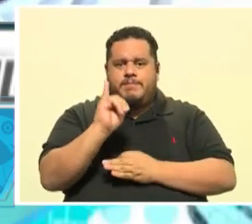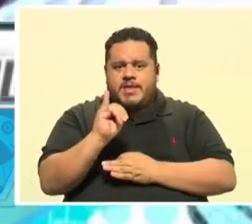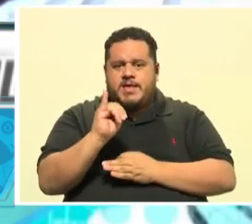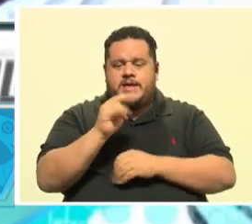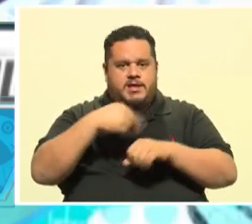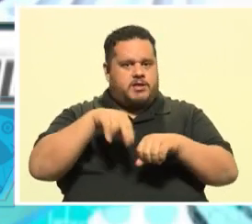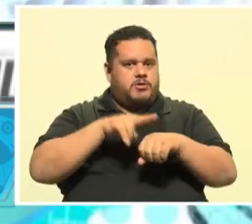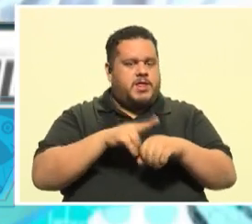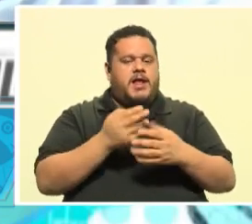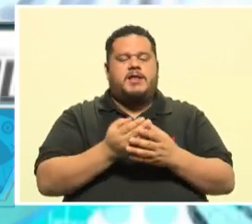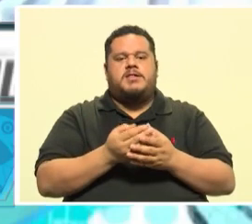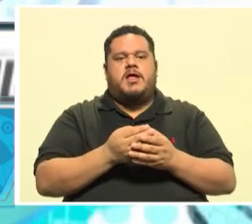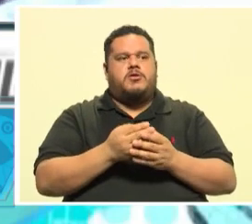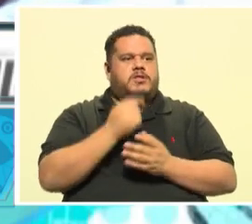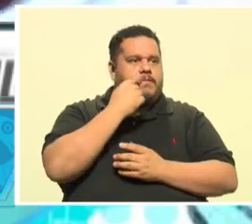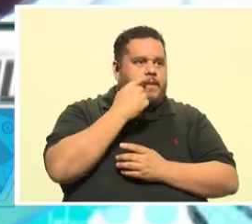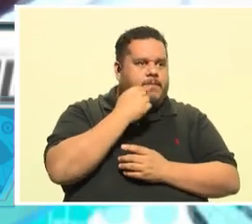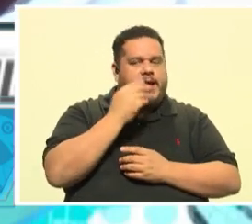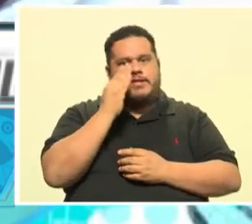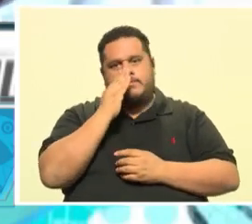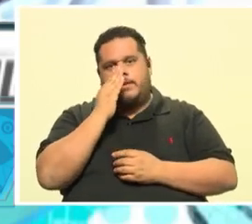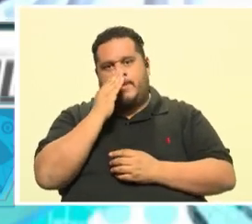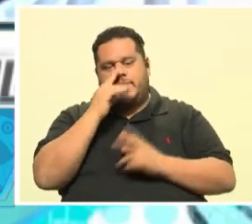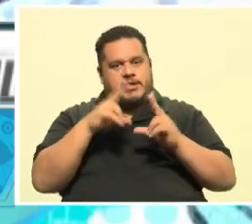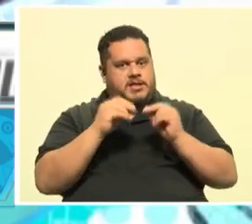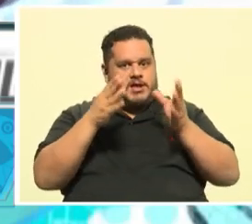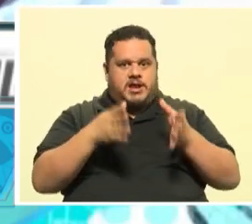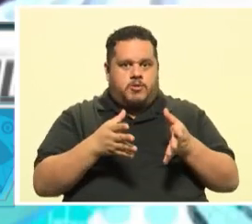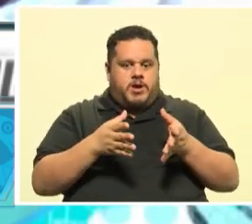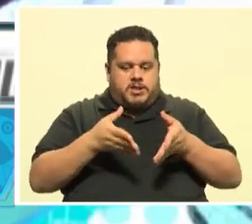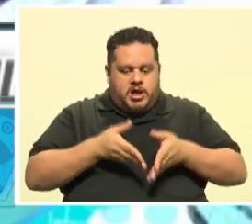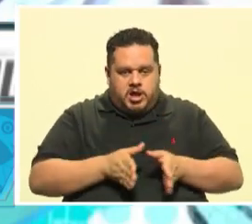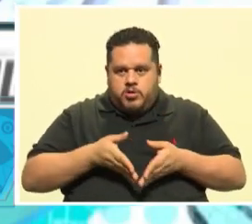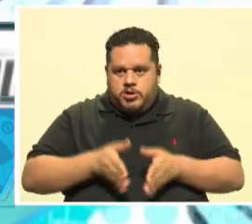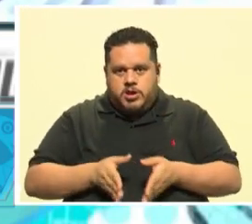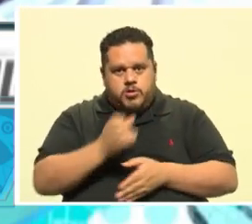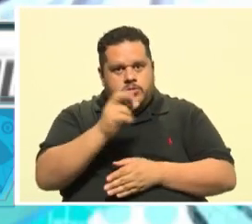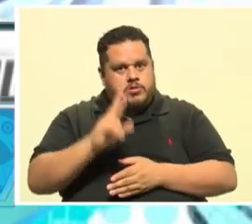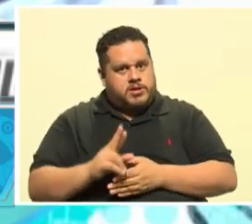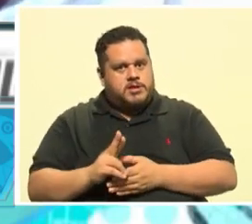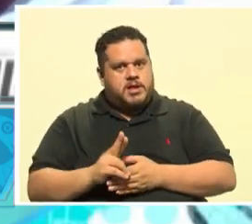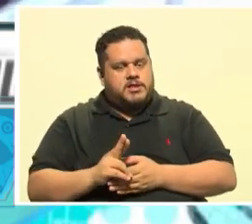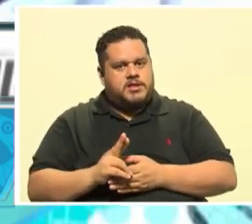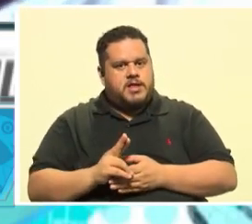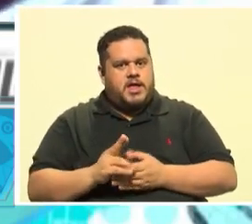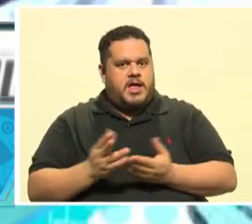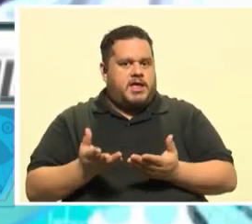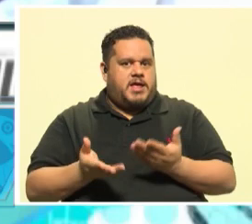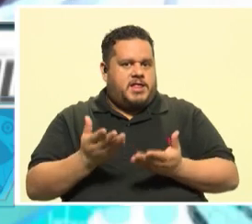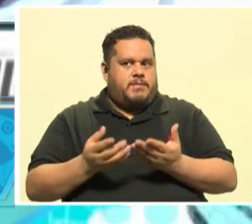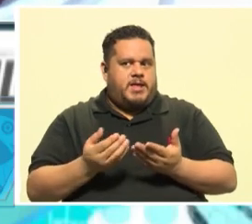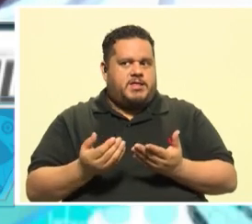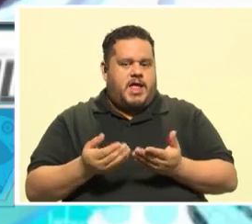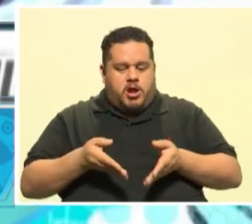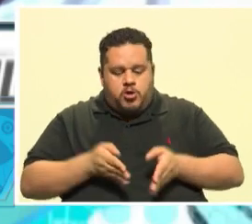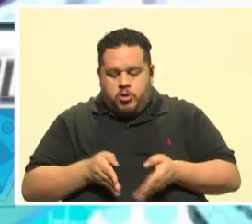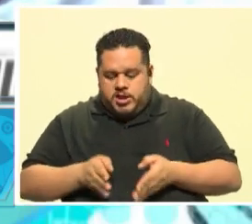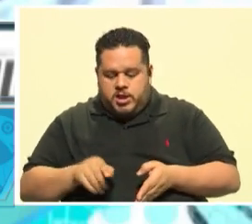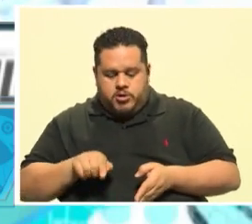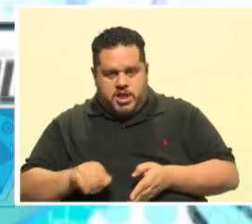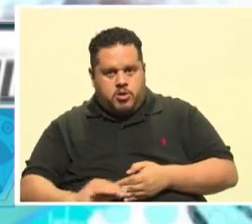sectores sociales, en las distintas clases sociales. La mayor carga de muertes en Nueva